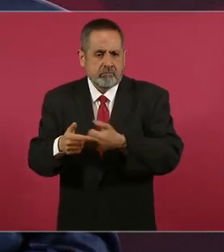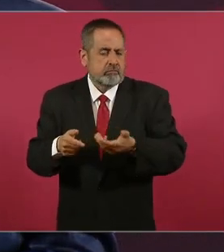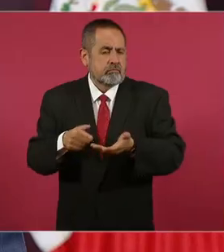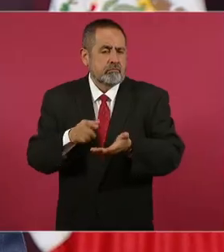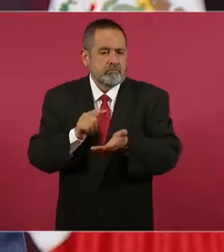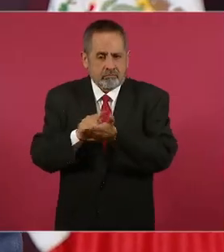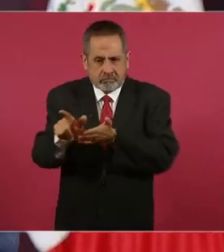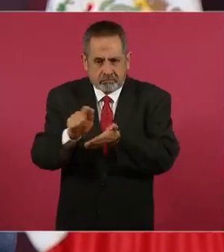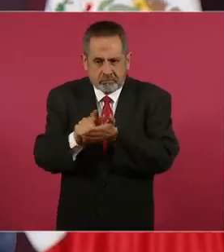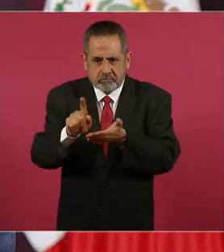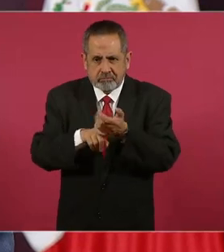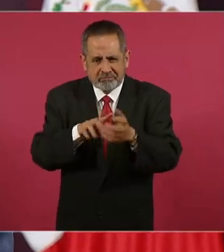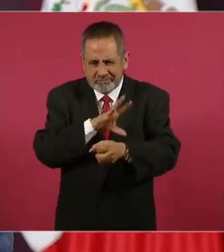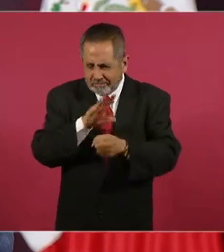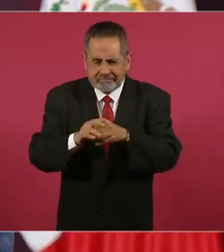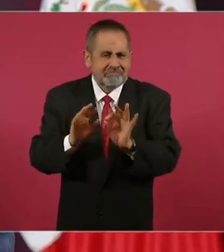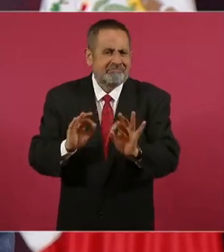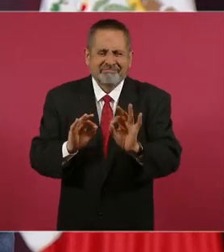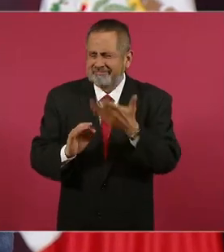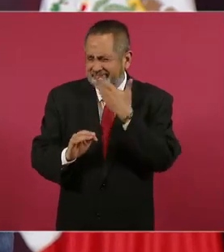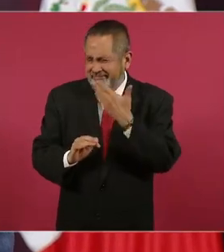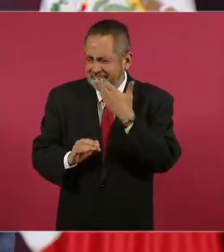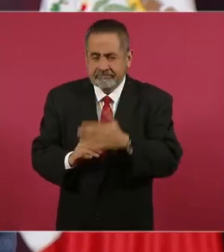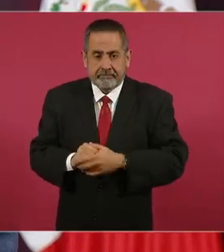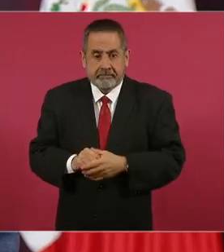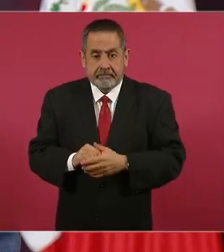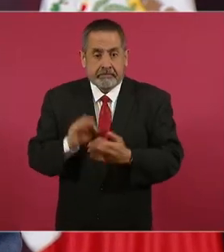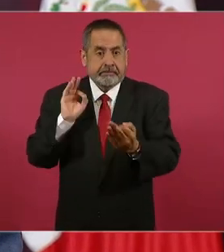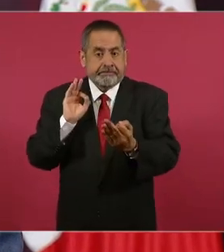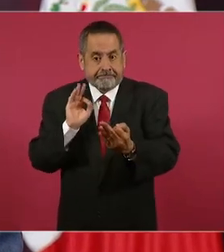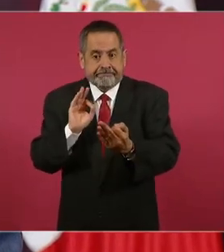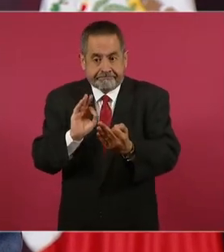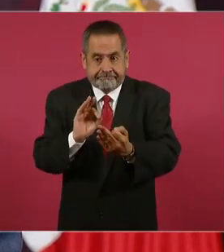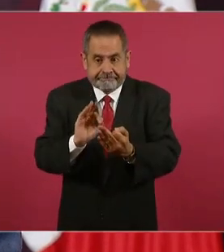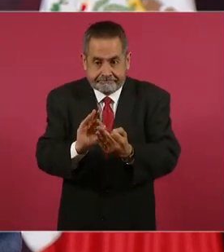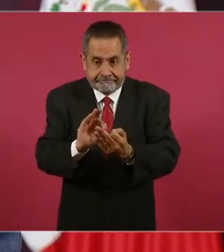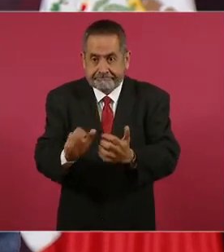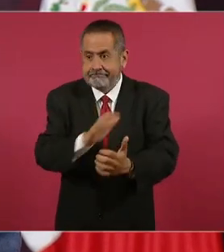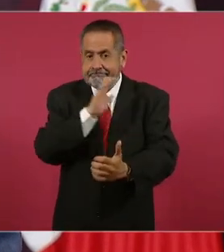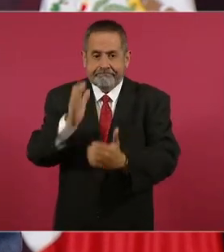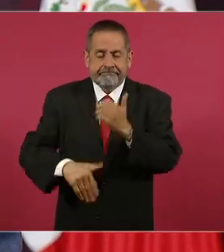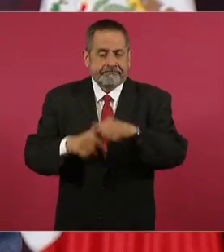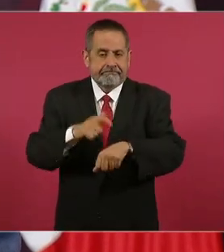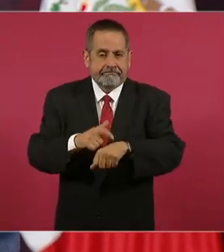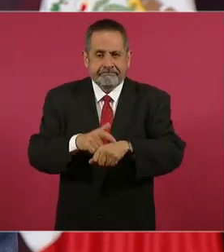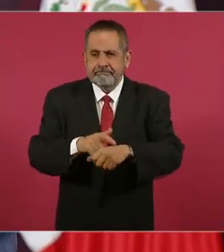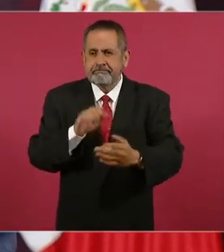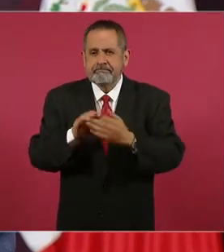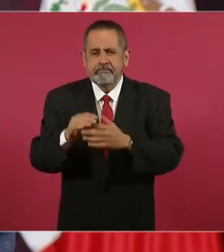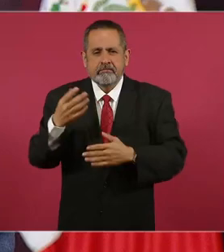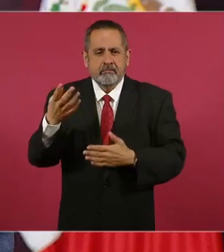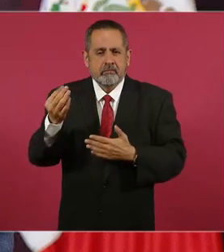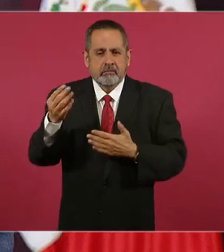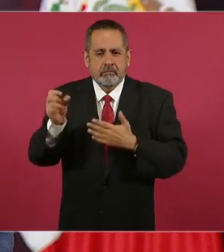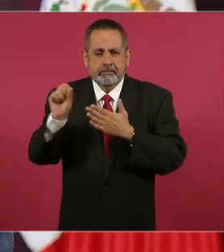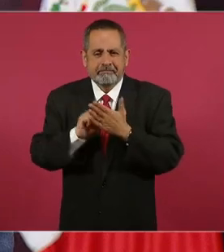y ya se nos está terminando el tiempo, menos de